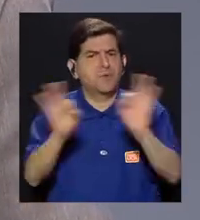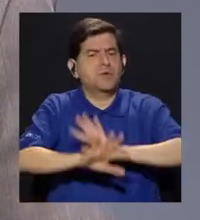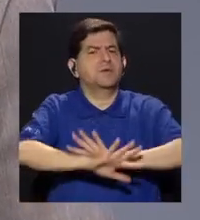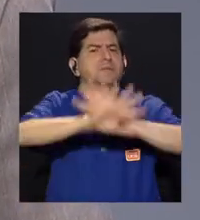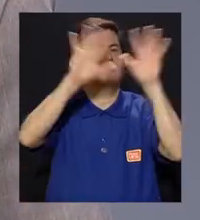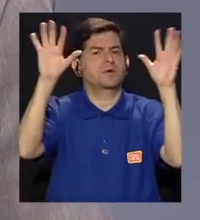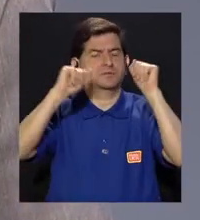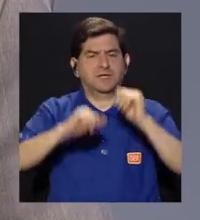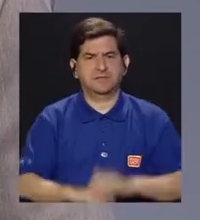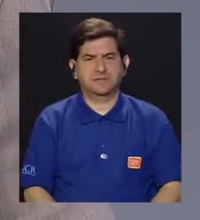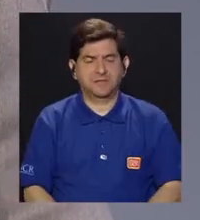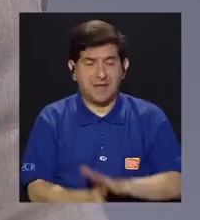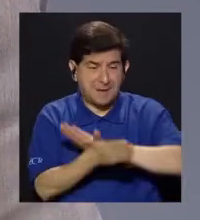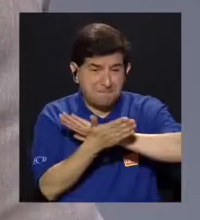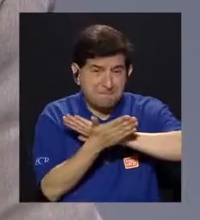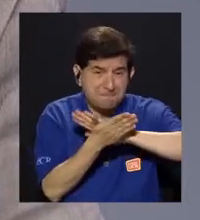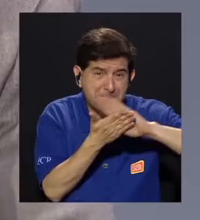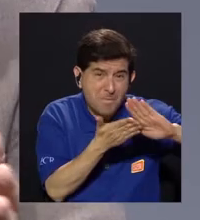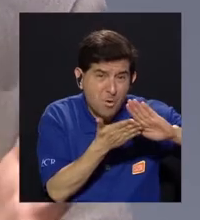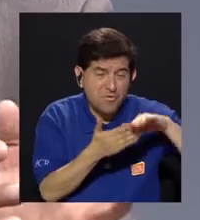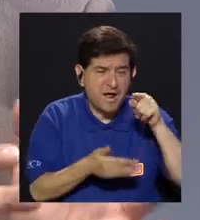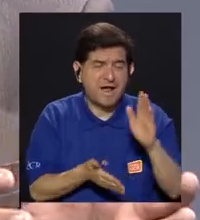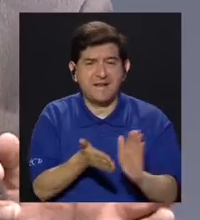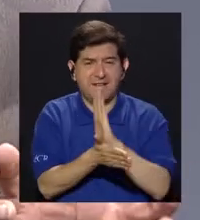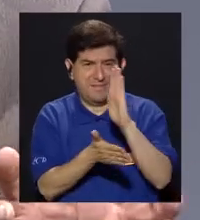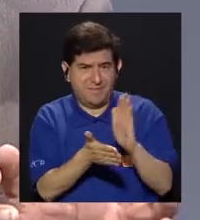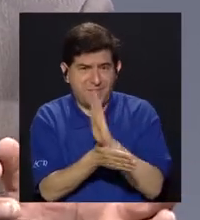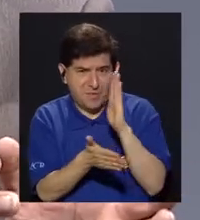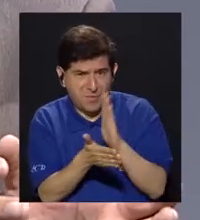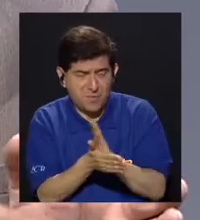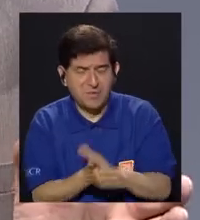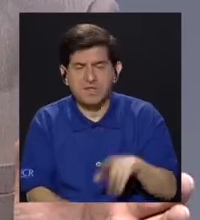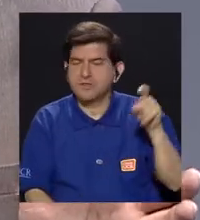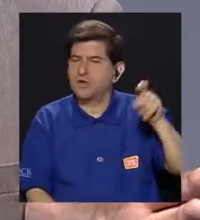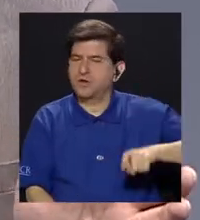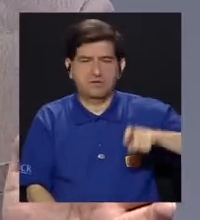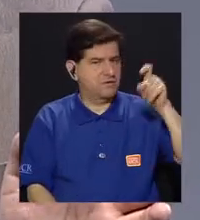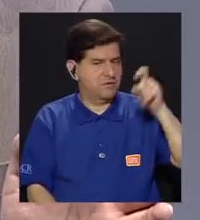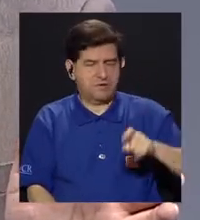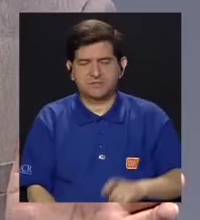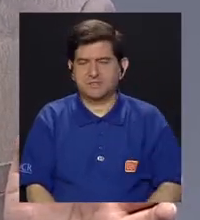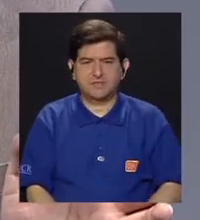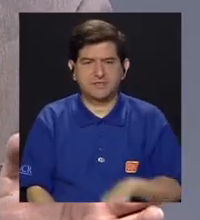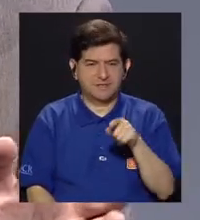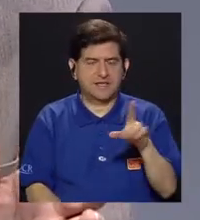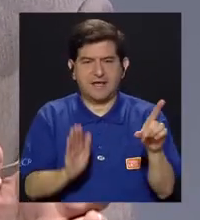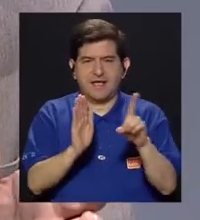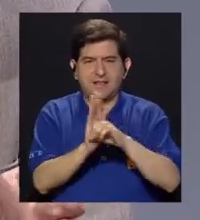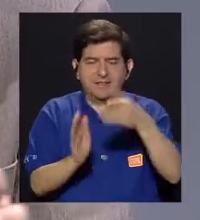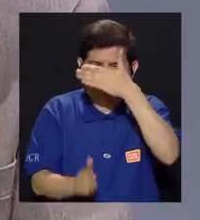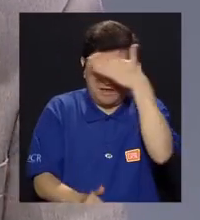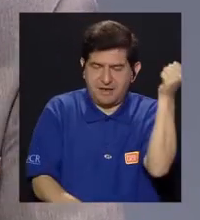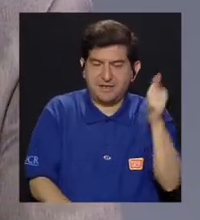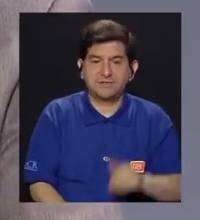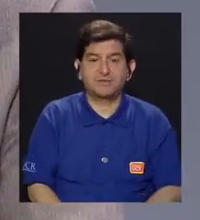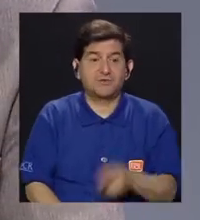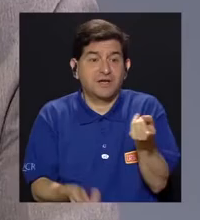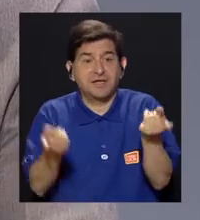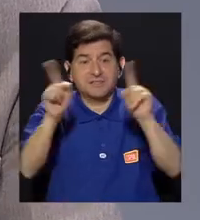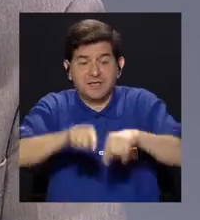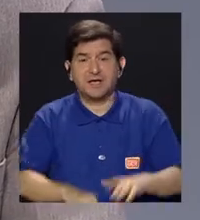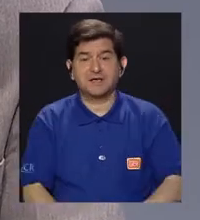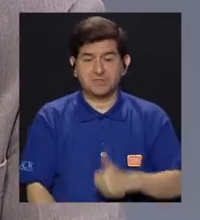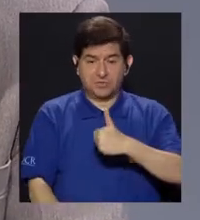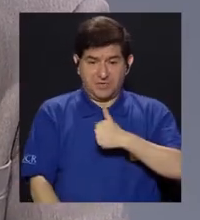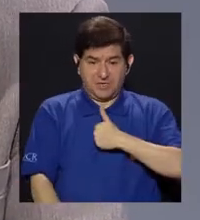importante aclarar que para borrar este este documento no se requiere el ejercicio del derecho al olvido sino el